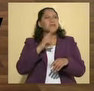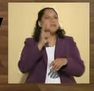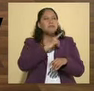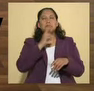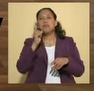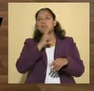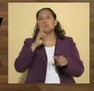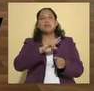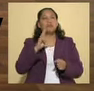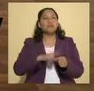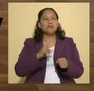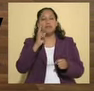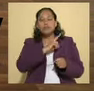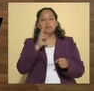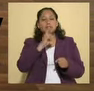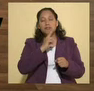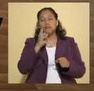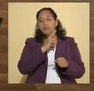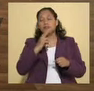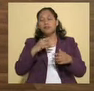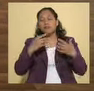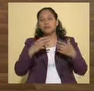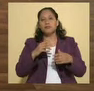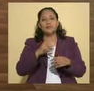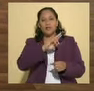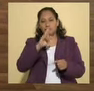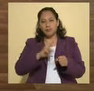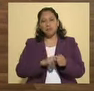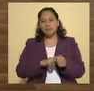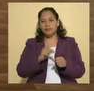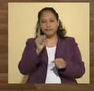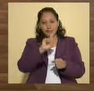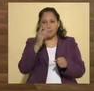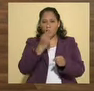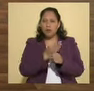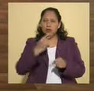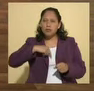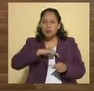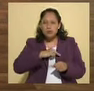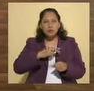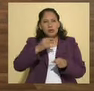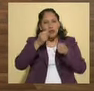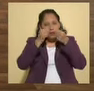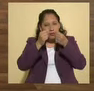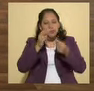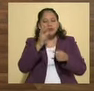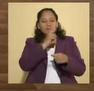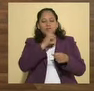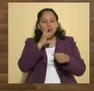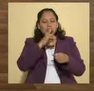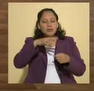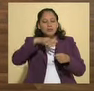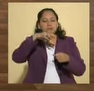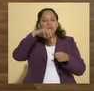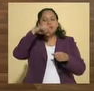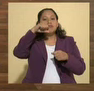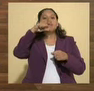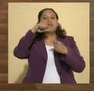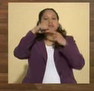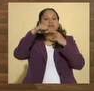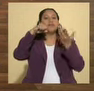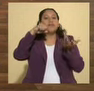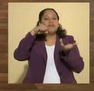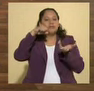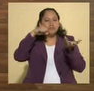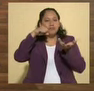algo ya motriz. Entonces, aquí le vamos a dar un poquito más de énfasis a cómo entra el aire, hacia dónde lo dirijo. Que